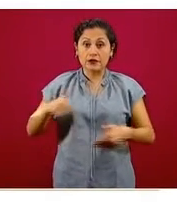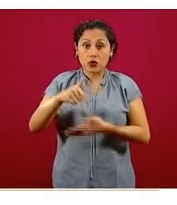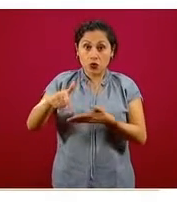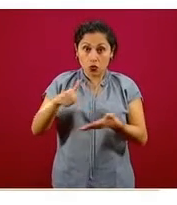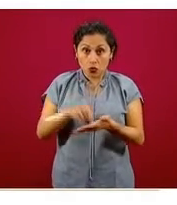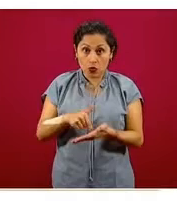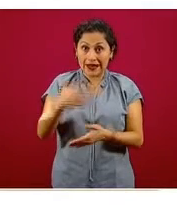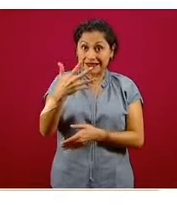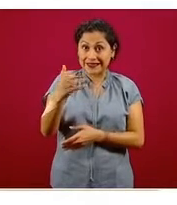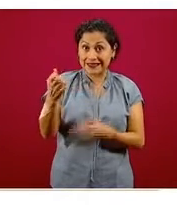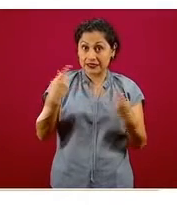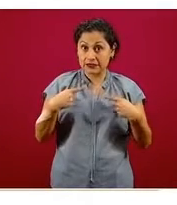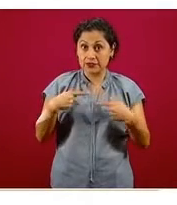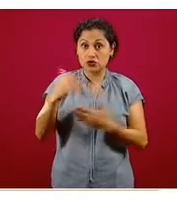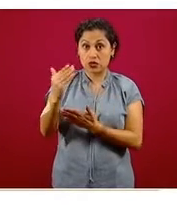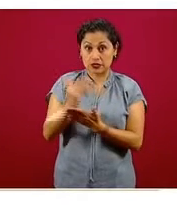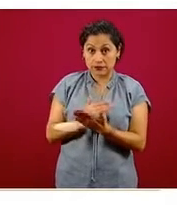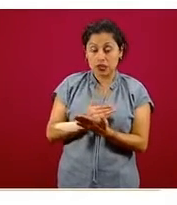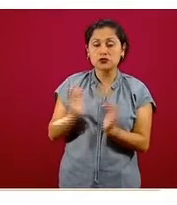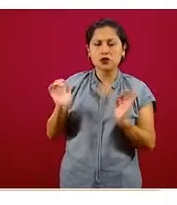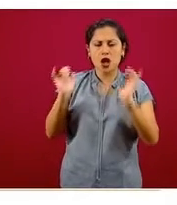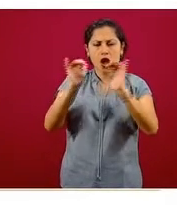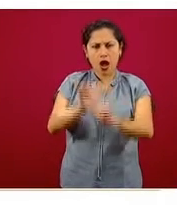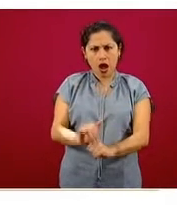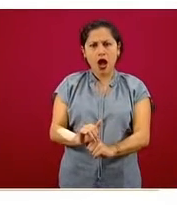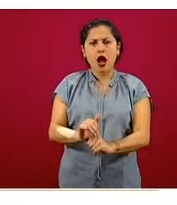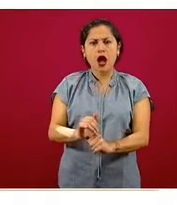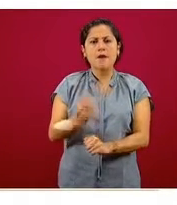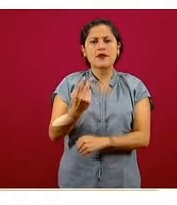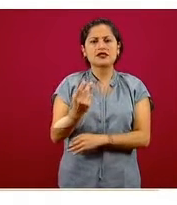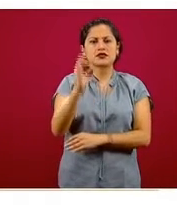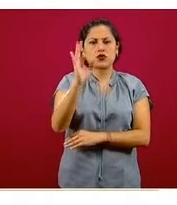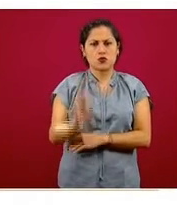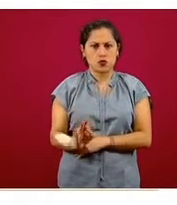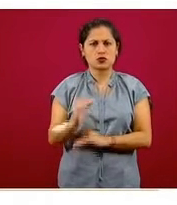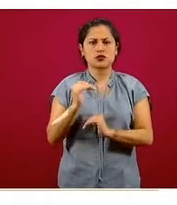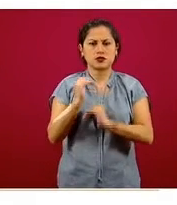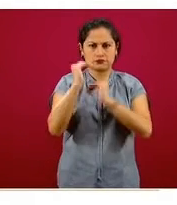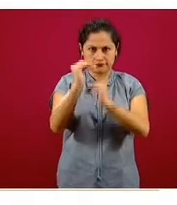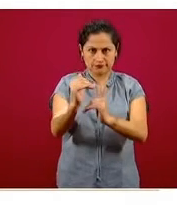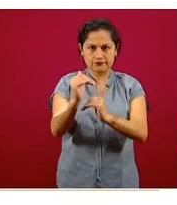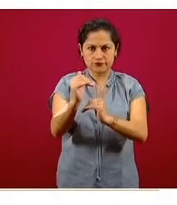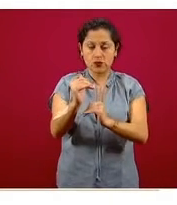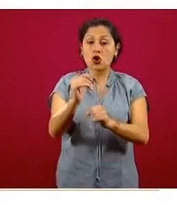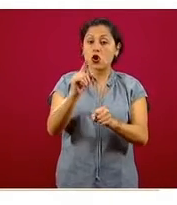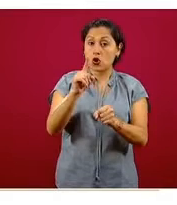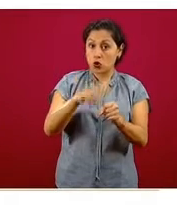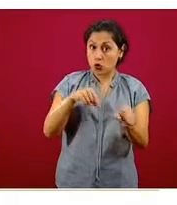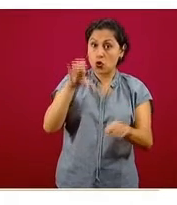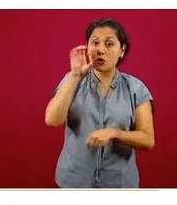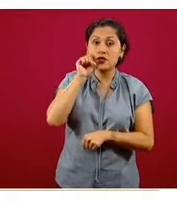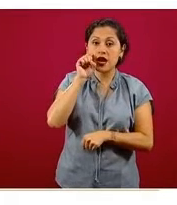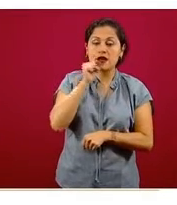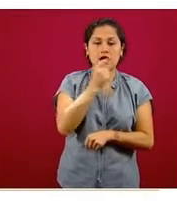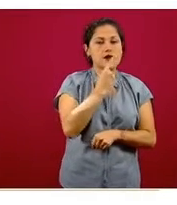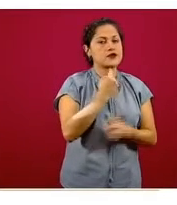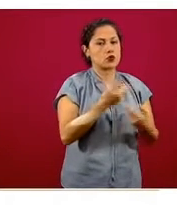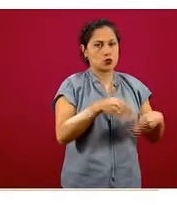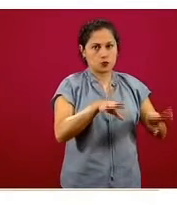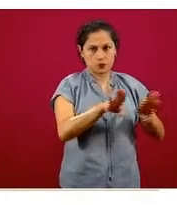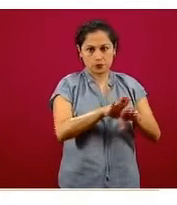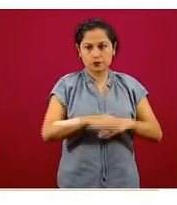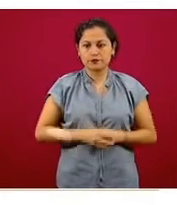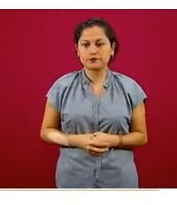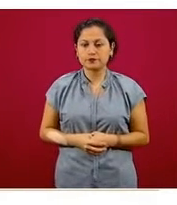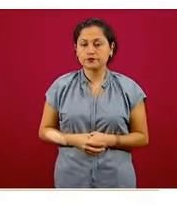pueden empezar con un aforo mínimo que es del 25% en naranja, y esto precisamente para